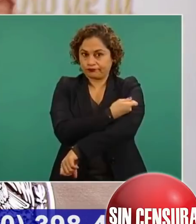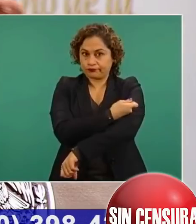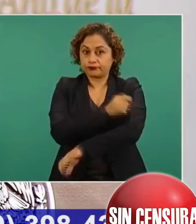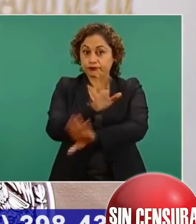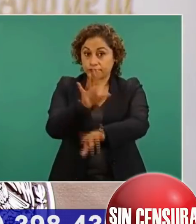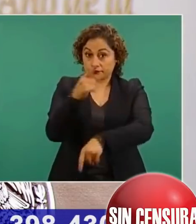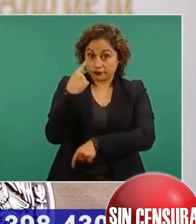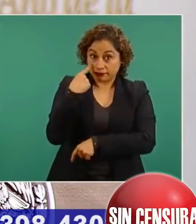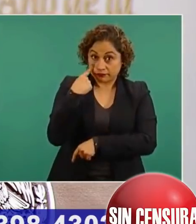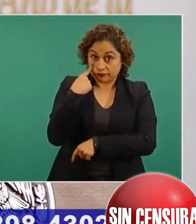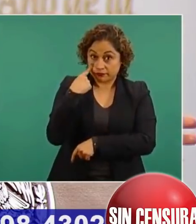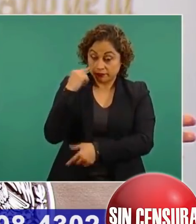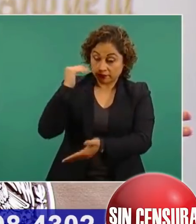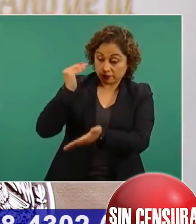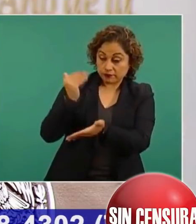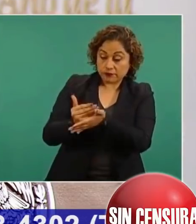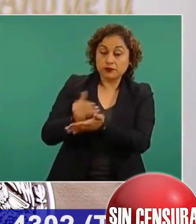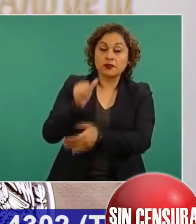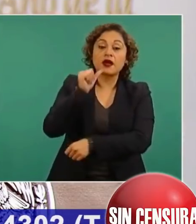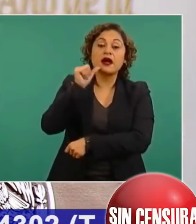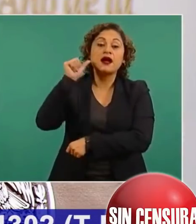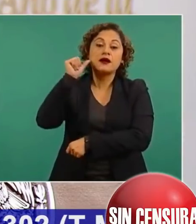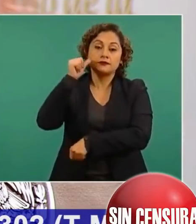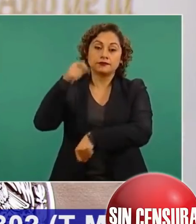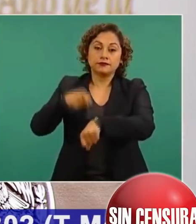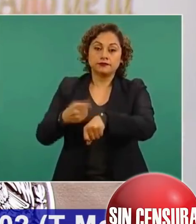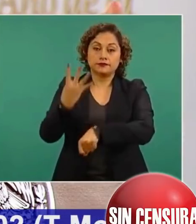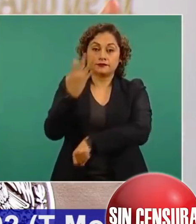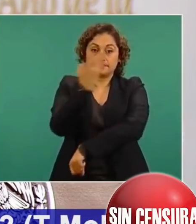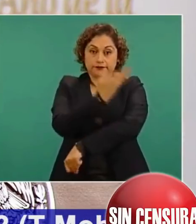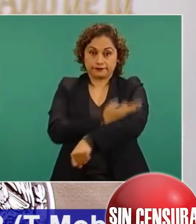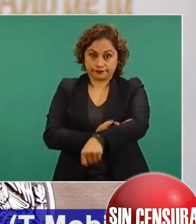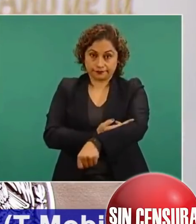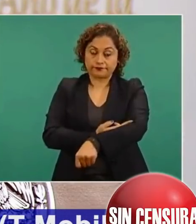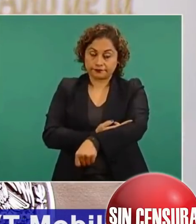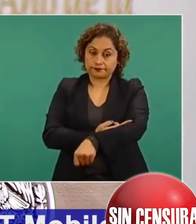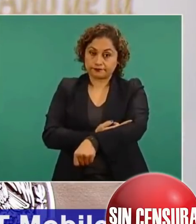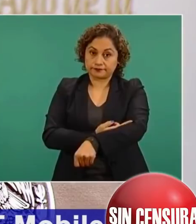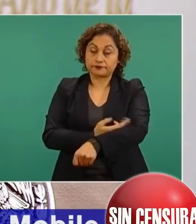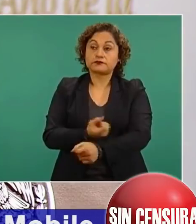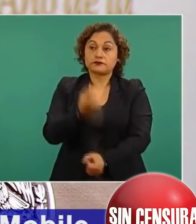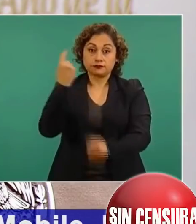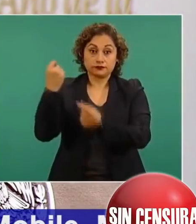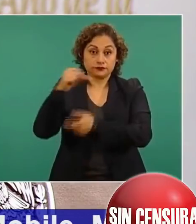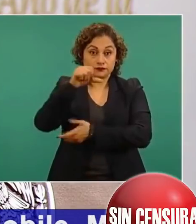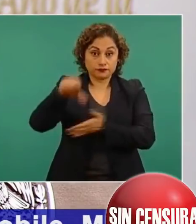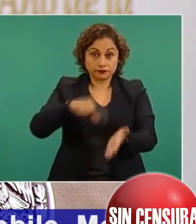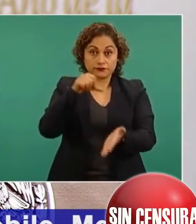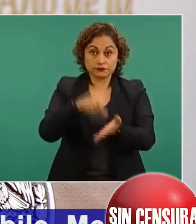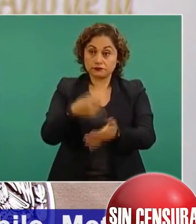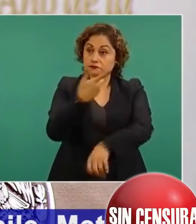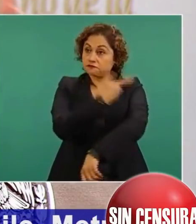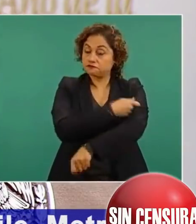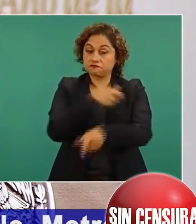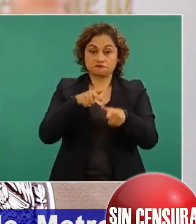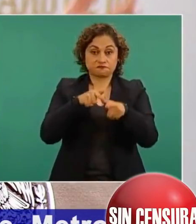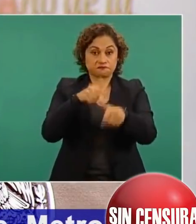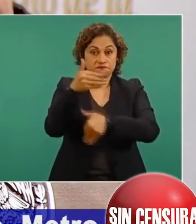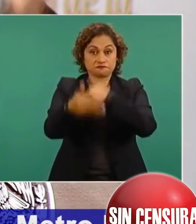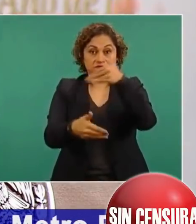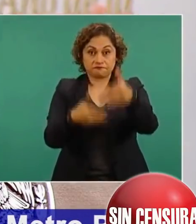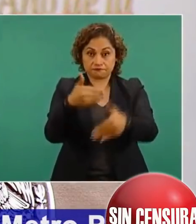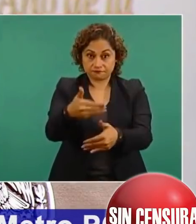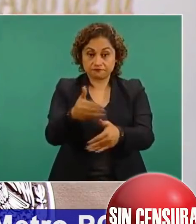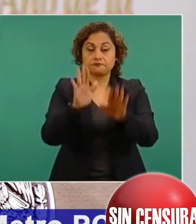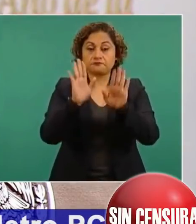Ojo, hasta el corte de información de ayer a las 16 horas siguieron abiertos los puestos de vacunación en las unidades de salud y es